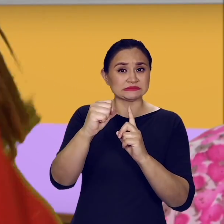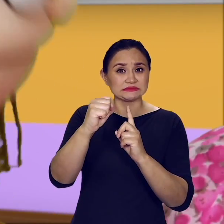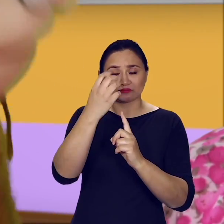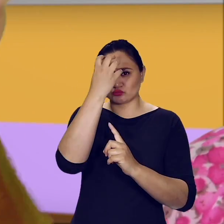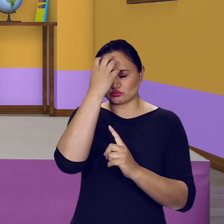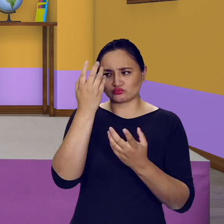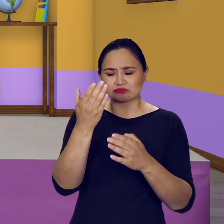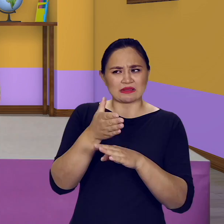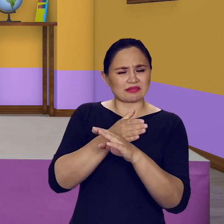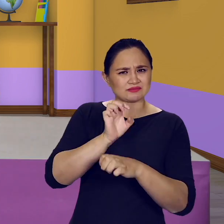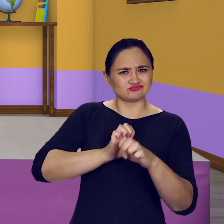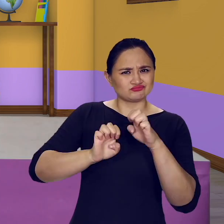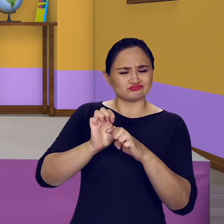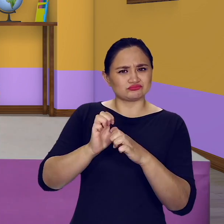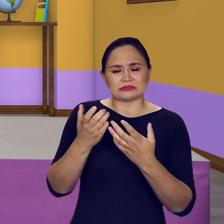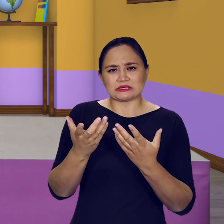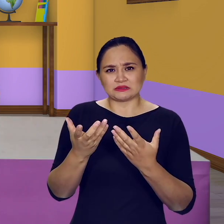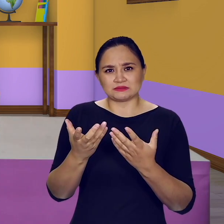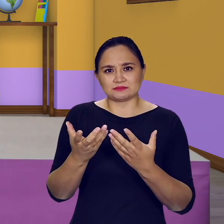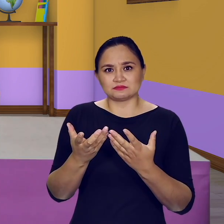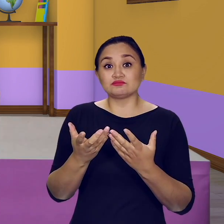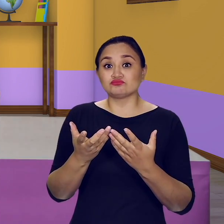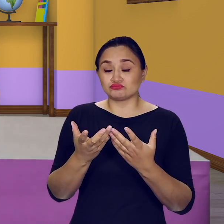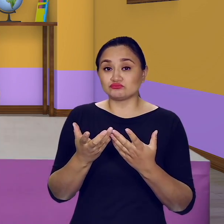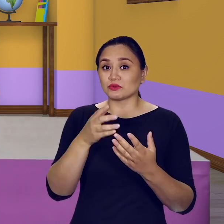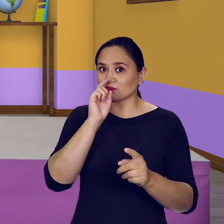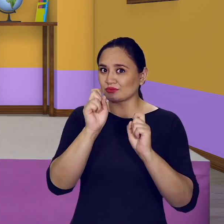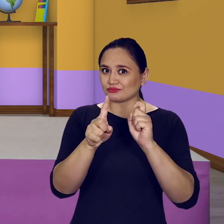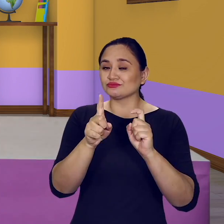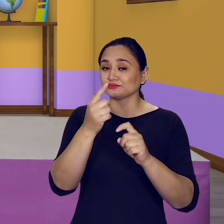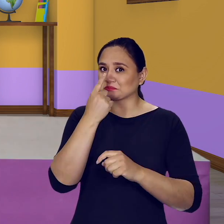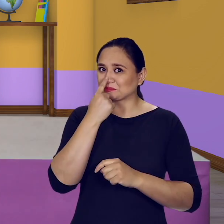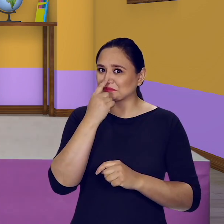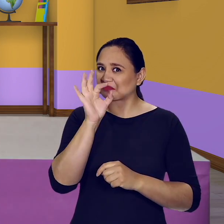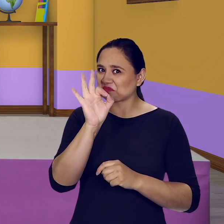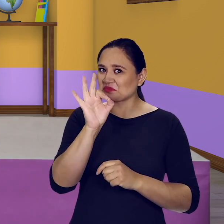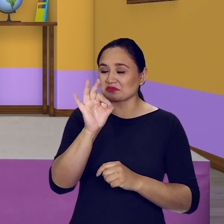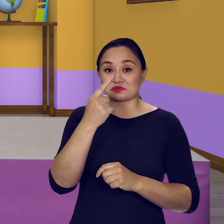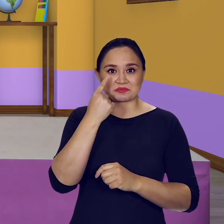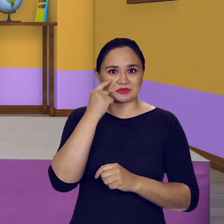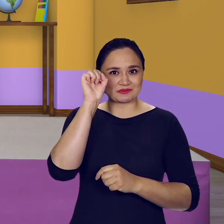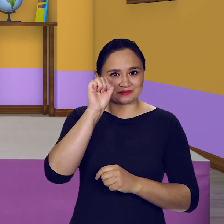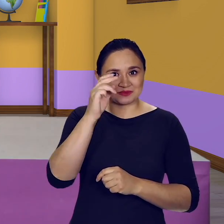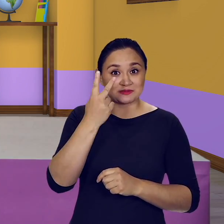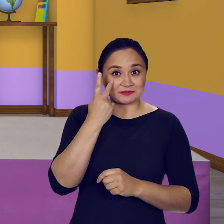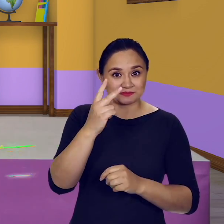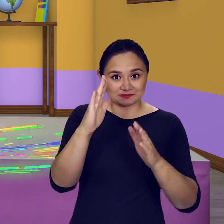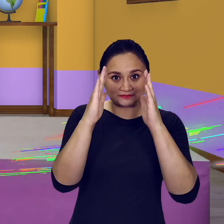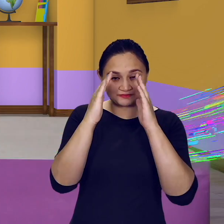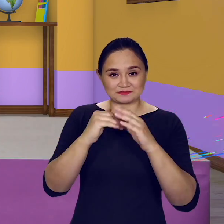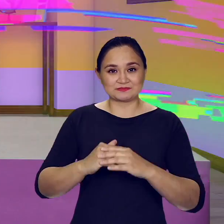educativo. Muy buena inquietud, Claudia. Presta atención a este video.